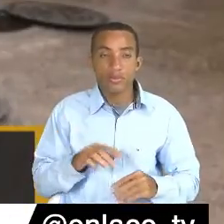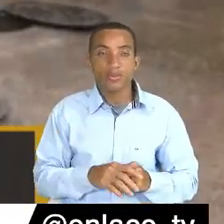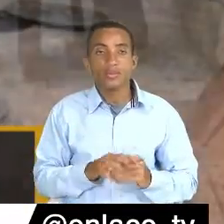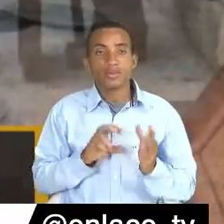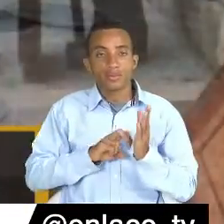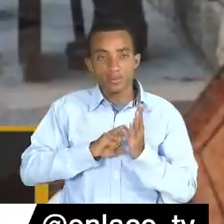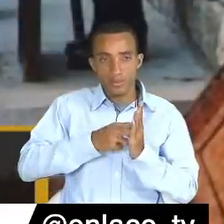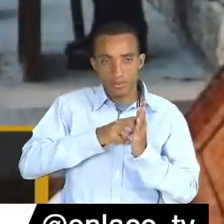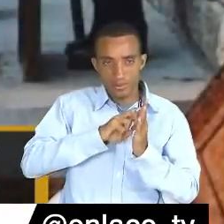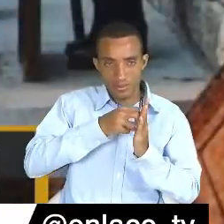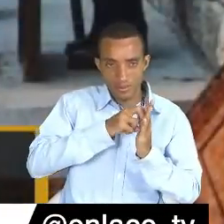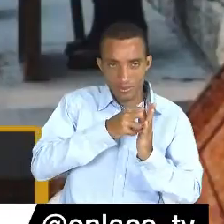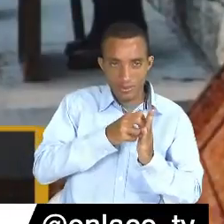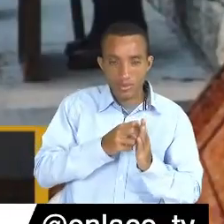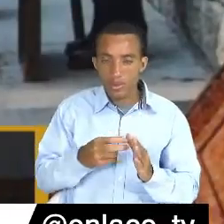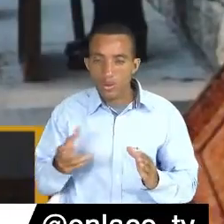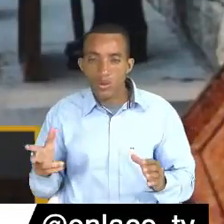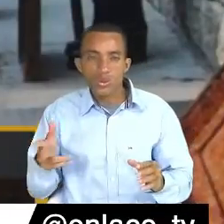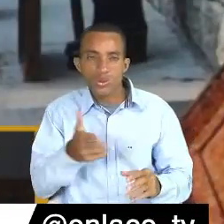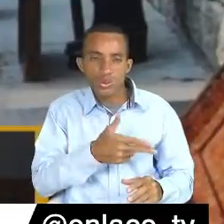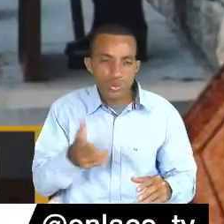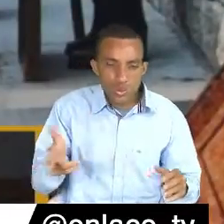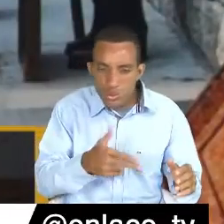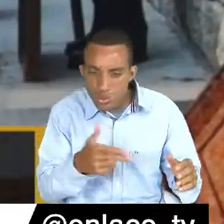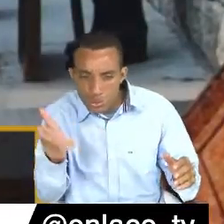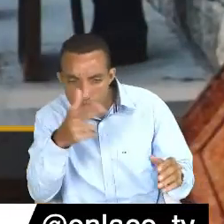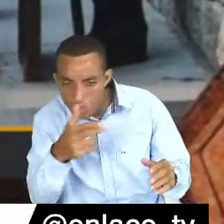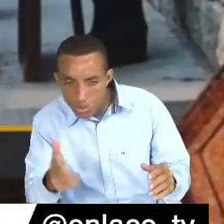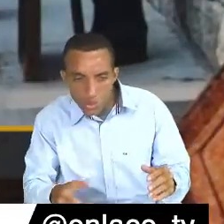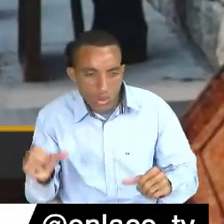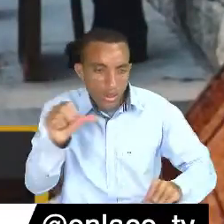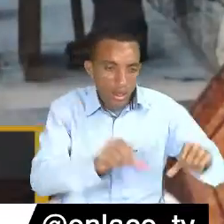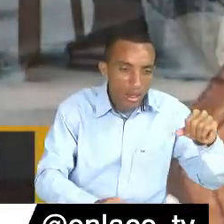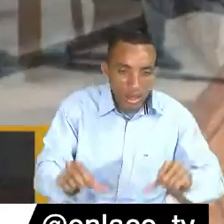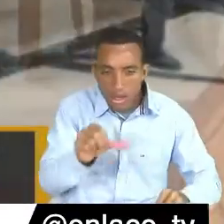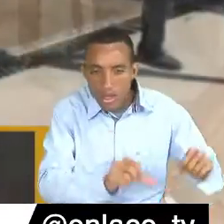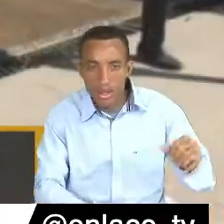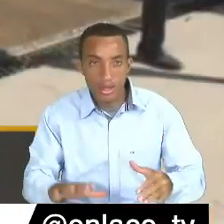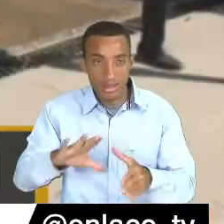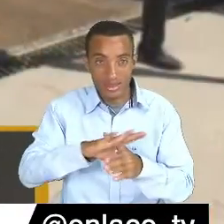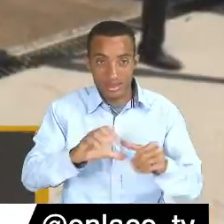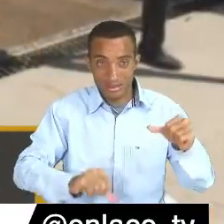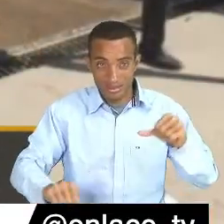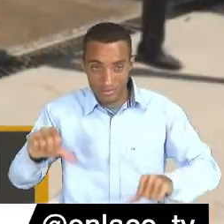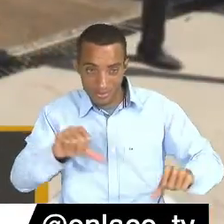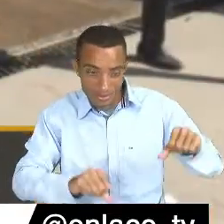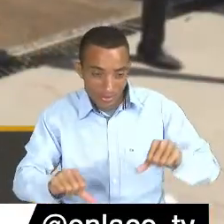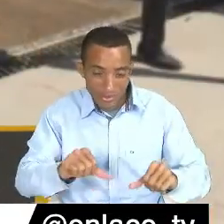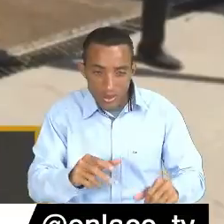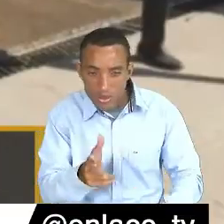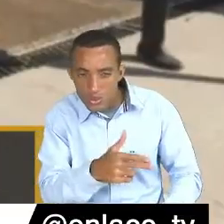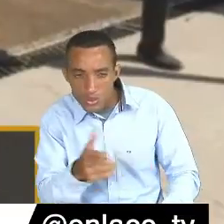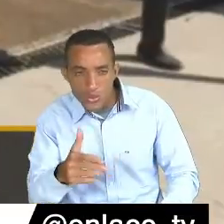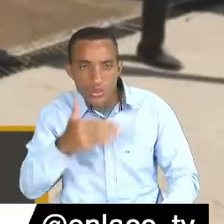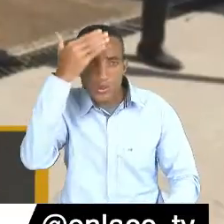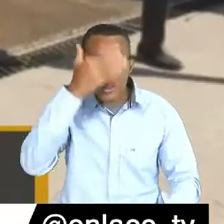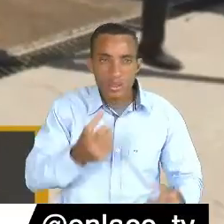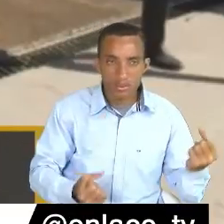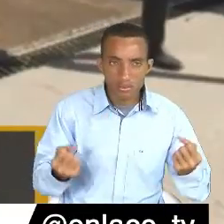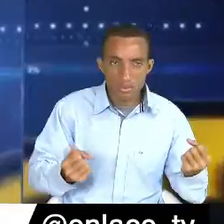lavaderos de autos. La iniciativa de las autoridades municipales busca determinar si estos sitios cumplen con los elementos mínimos de